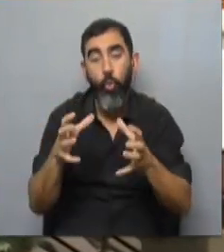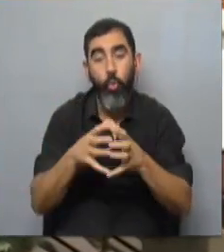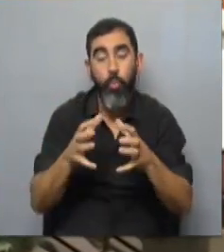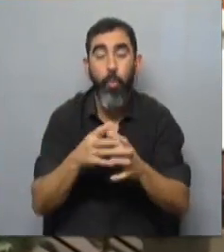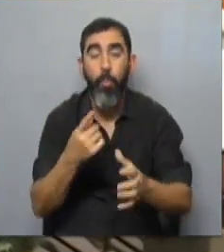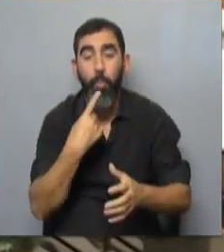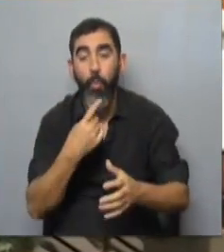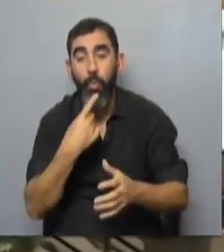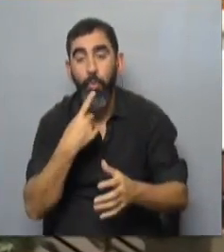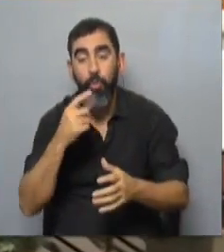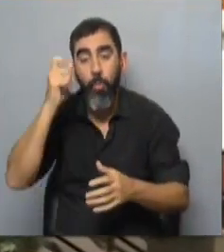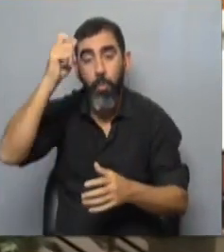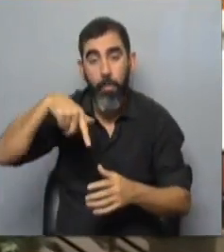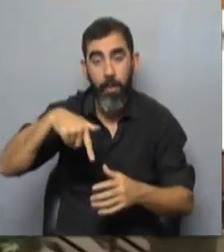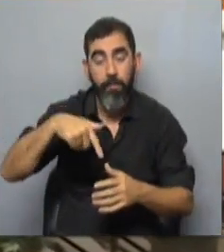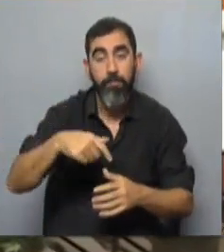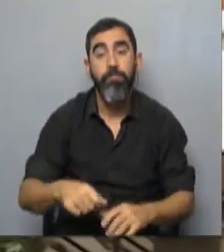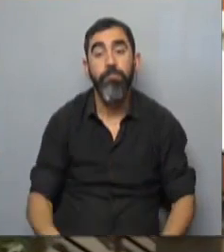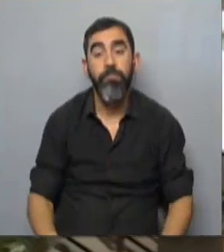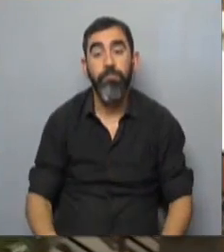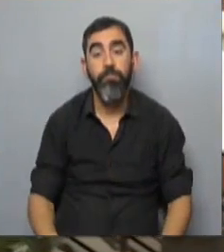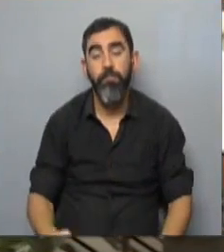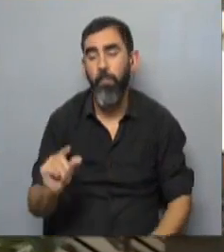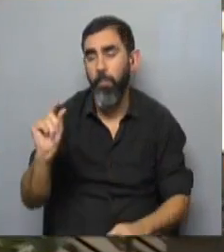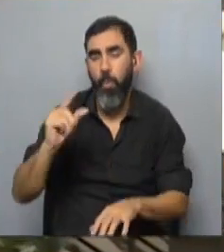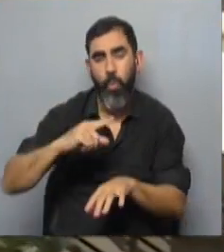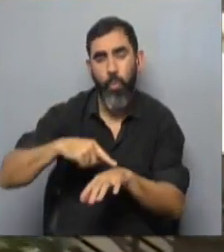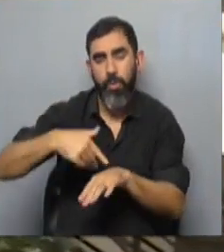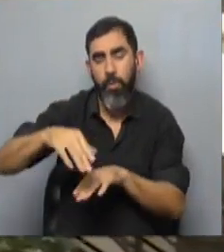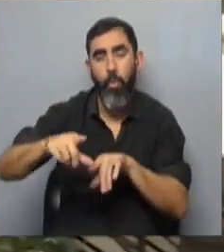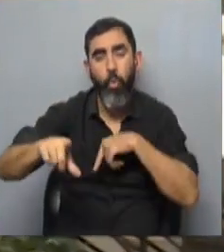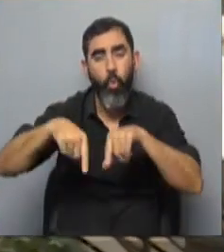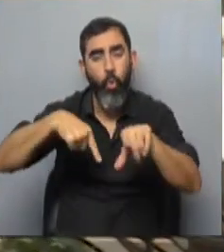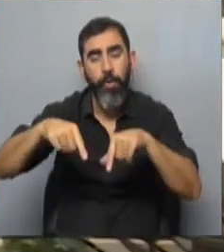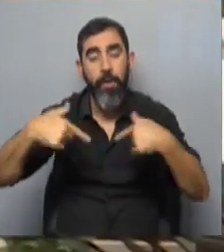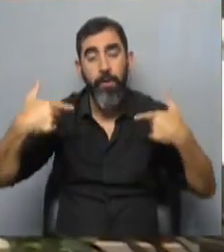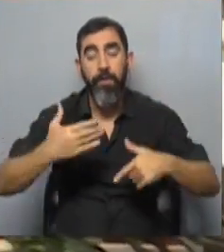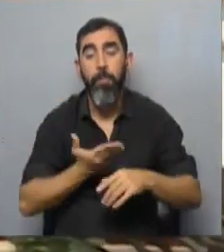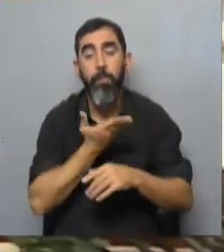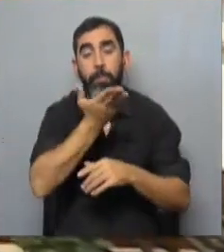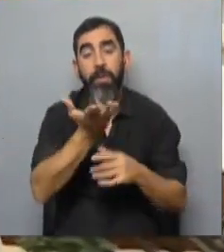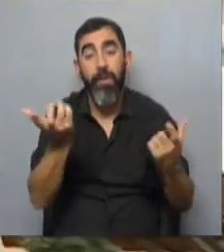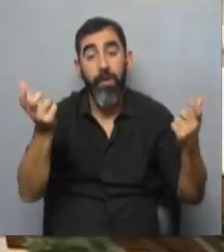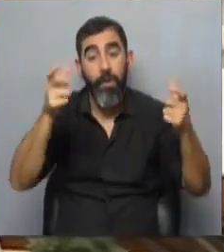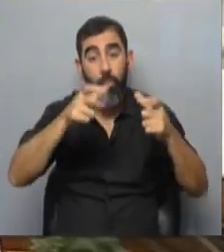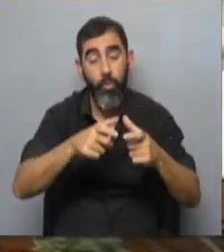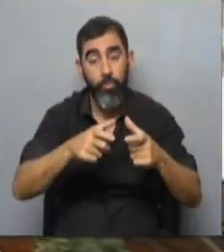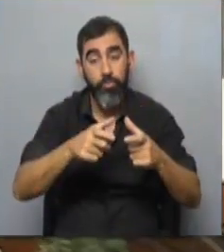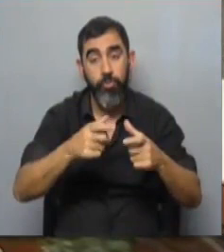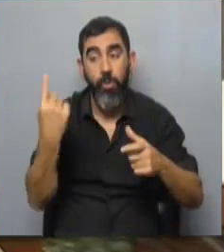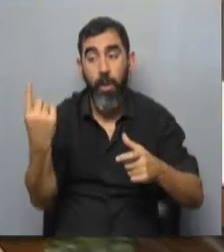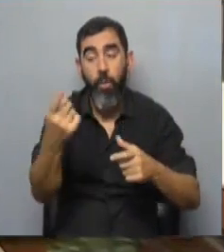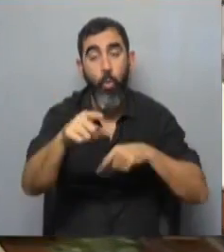políticos acerca de este plan. En este sentido, a la brevedad vamos a estar coordinando, la Intendencia va a estar solicitando una reunión con